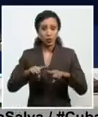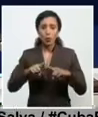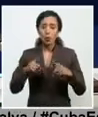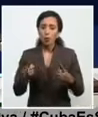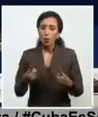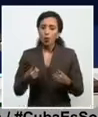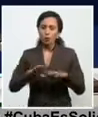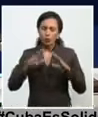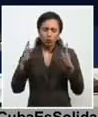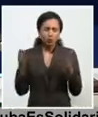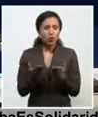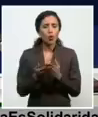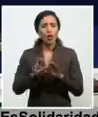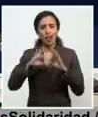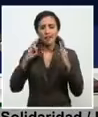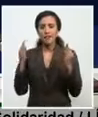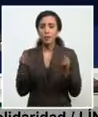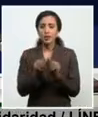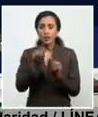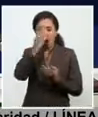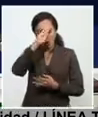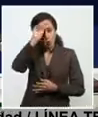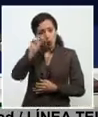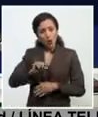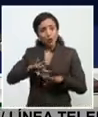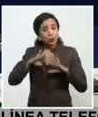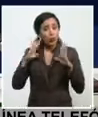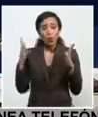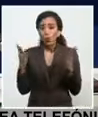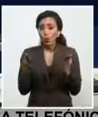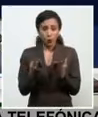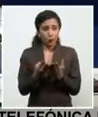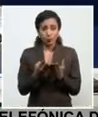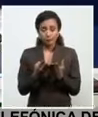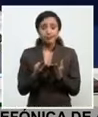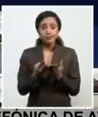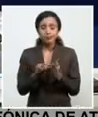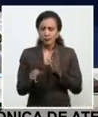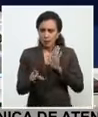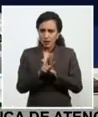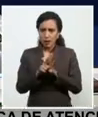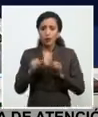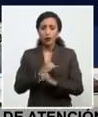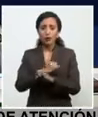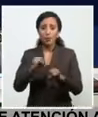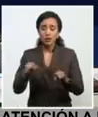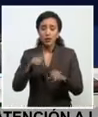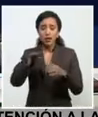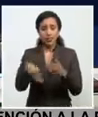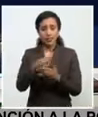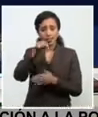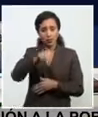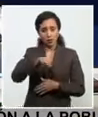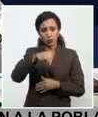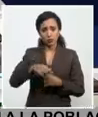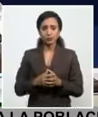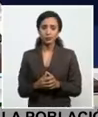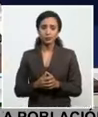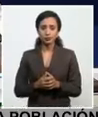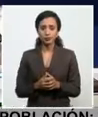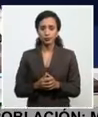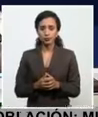todos los familiares, para los cubanos, para todos nosotros, comenzamos la información en el día de hoy por